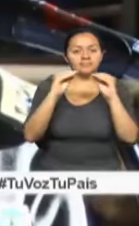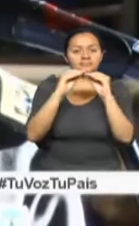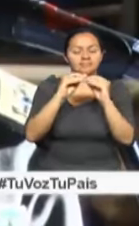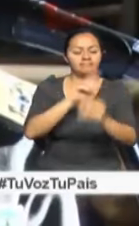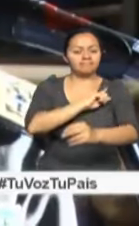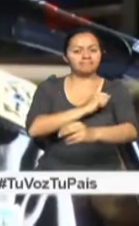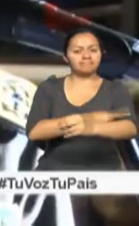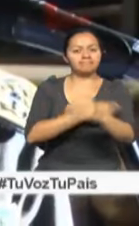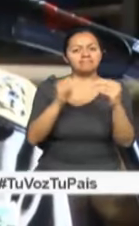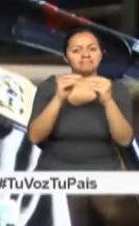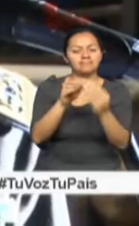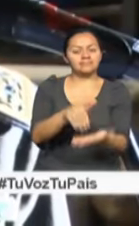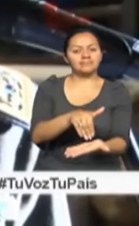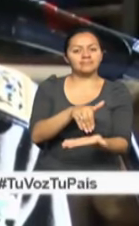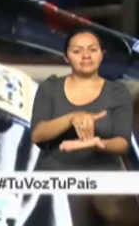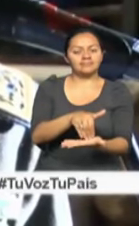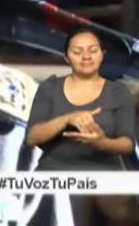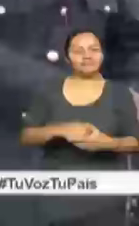fuerza y resistencia.